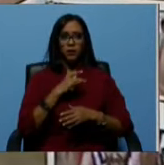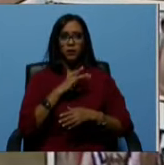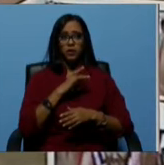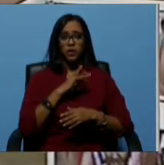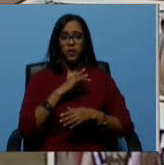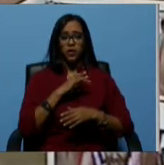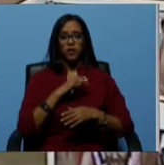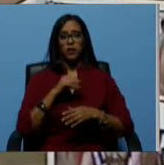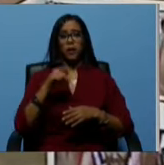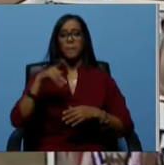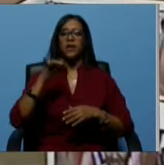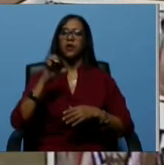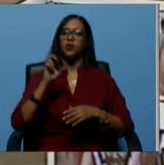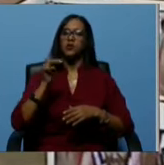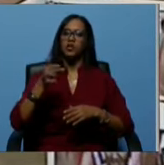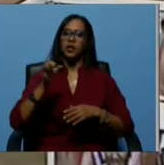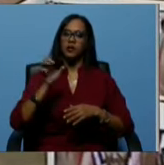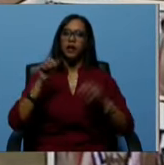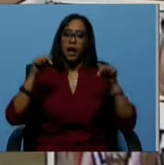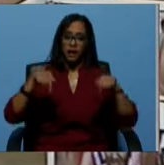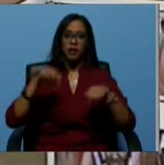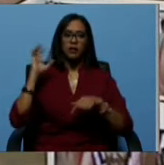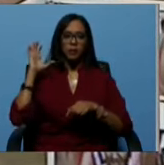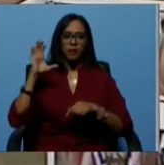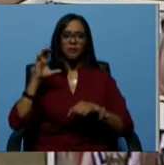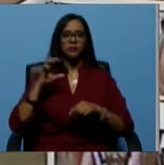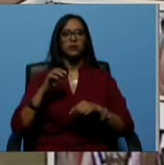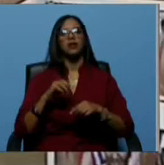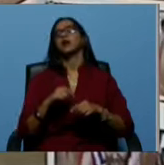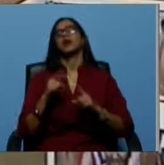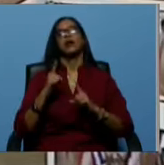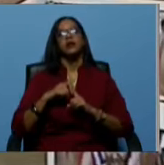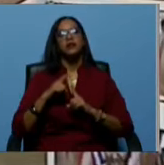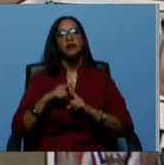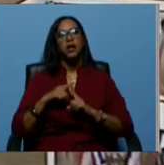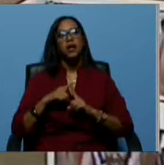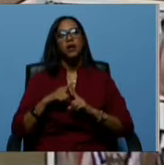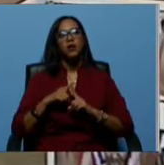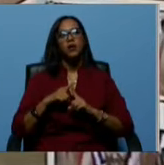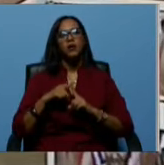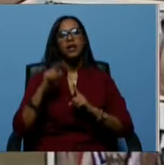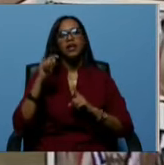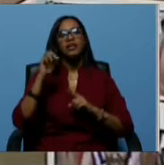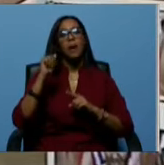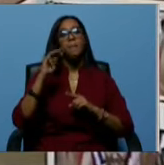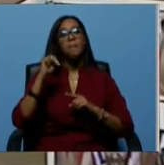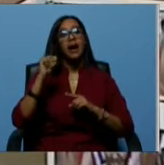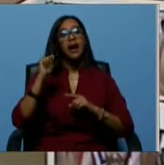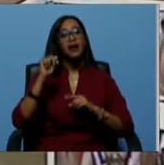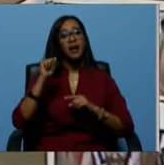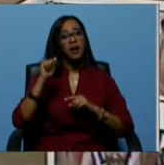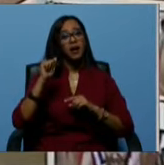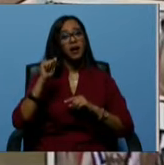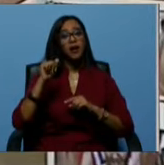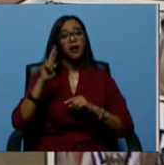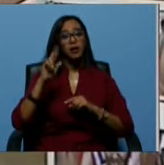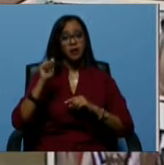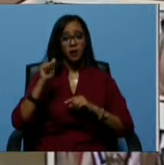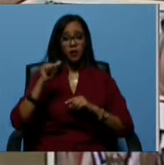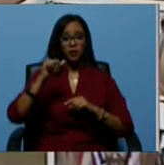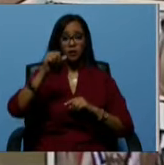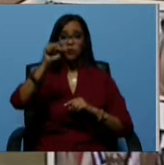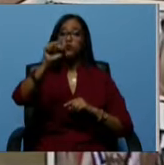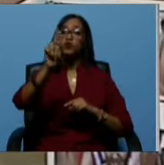Pinochet, aquí en este país. El tío de Tamara Sujú era uno de los